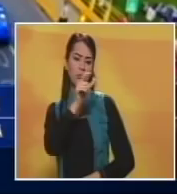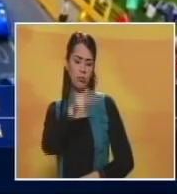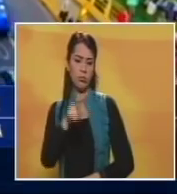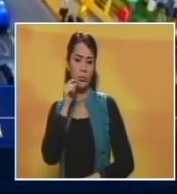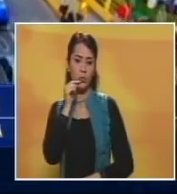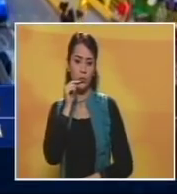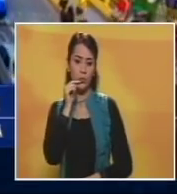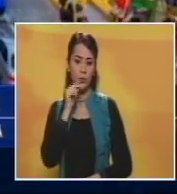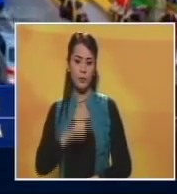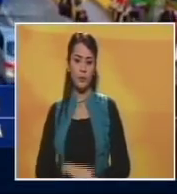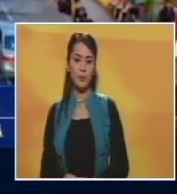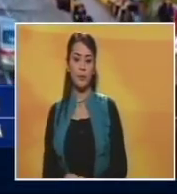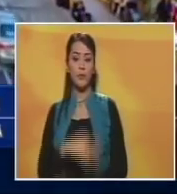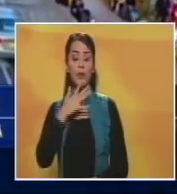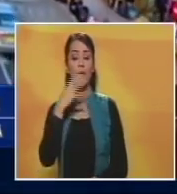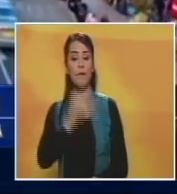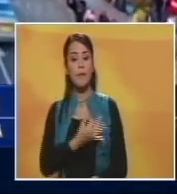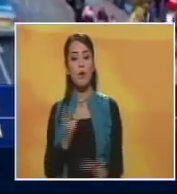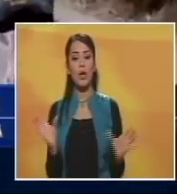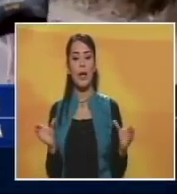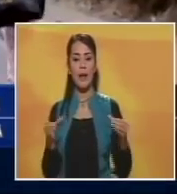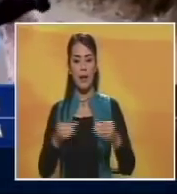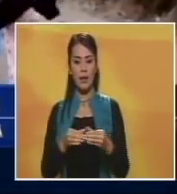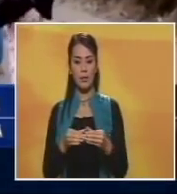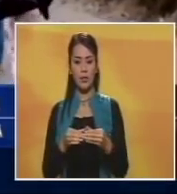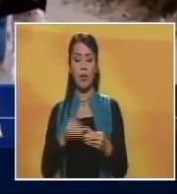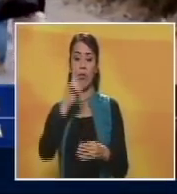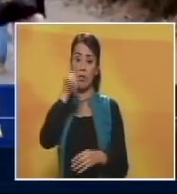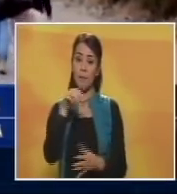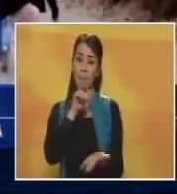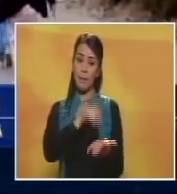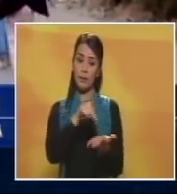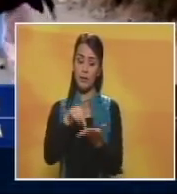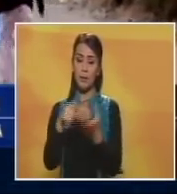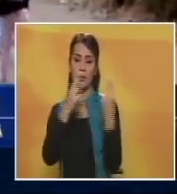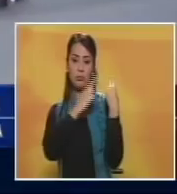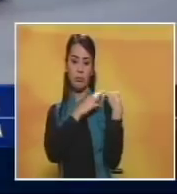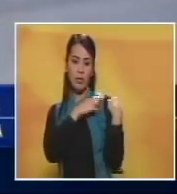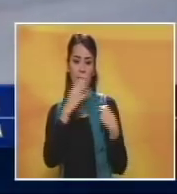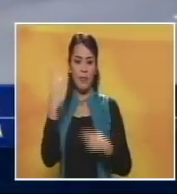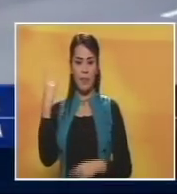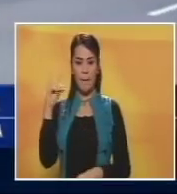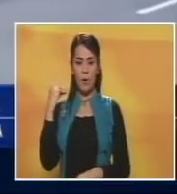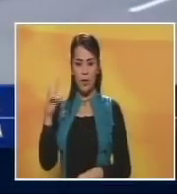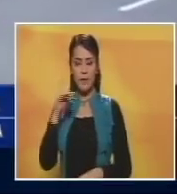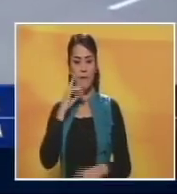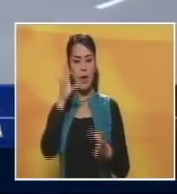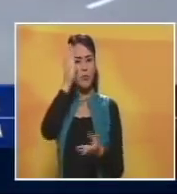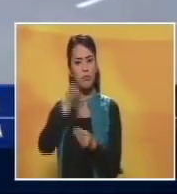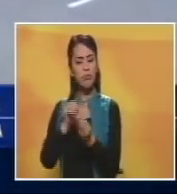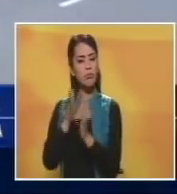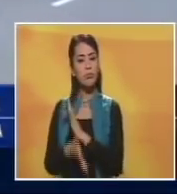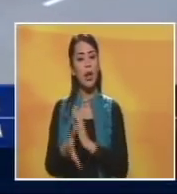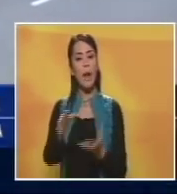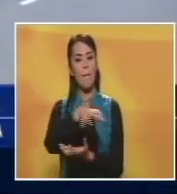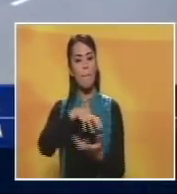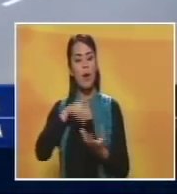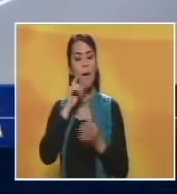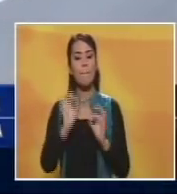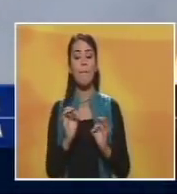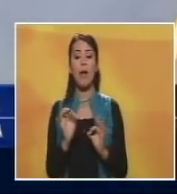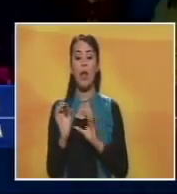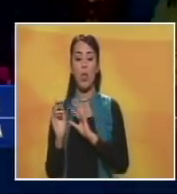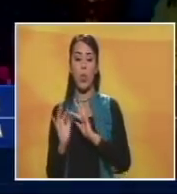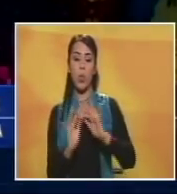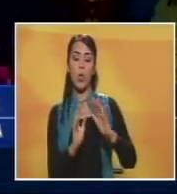José Arrospide, afirmó que en la reunión, en la que también participaron representantes de Bolivia, se concluyó que la crisis migratoria